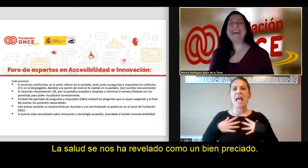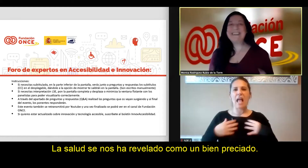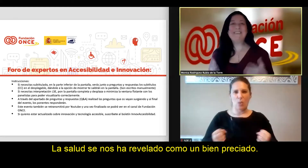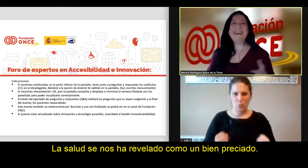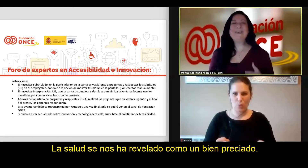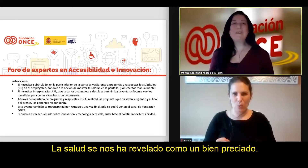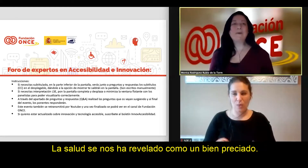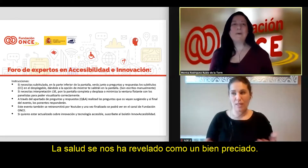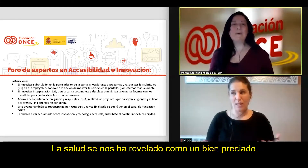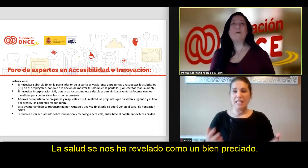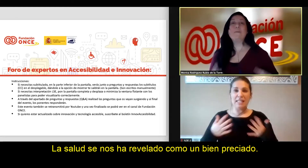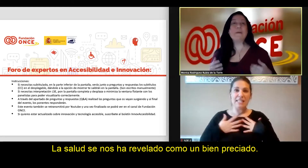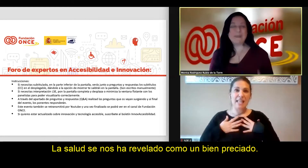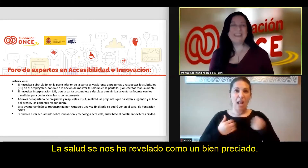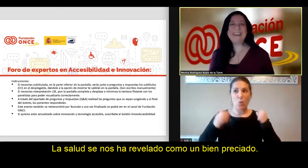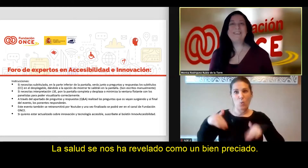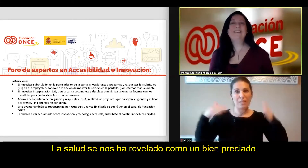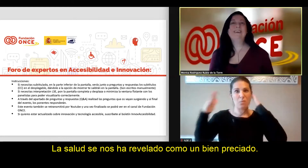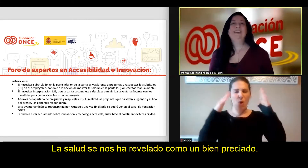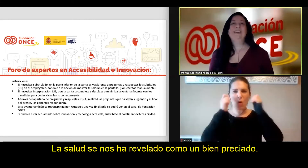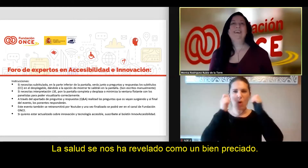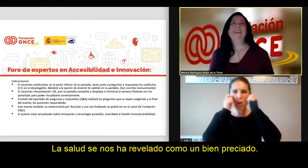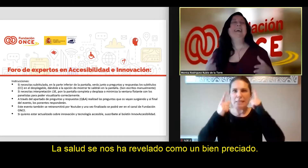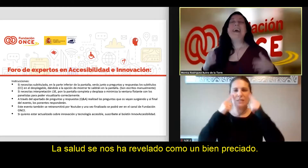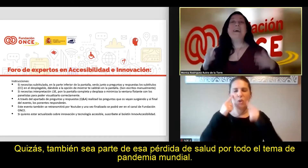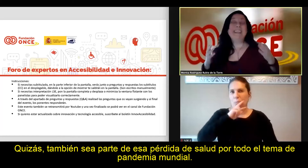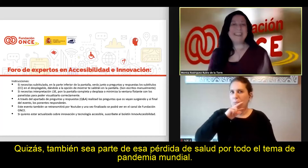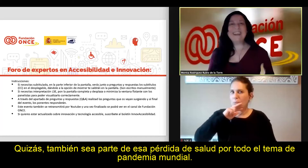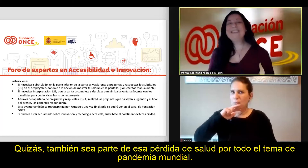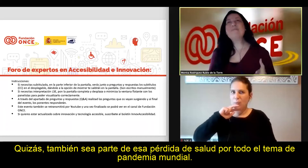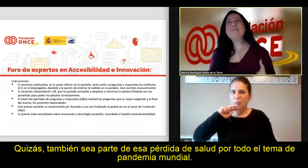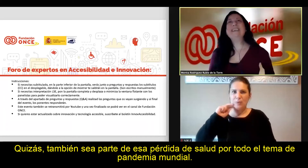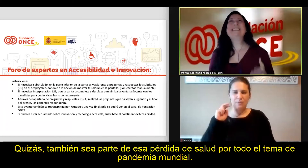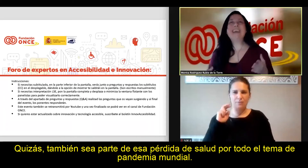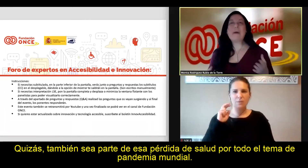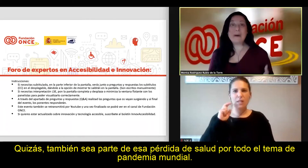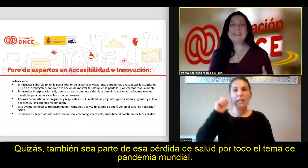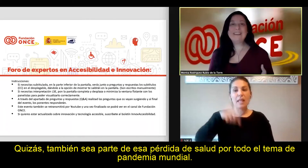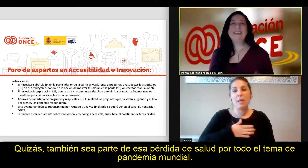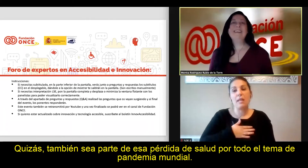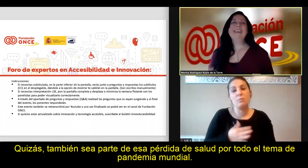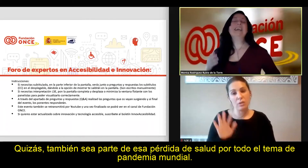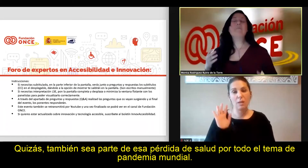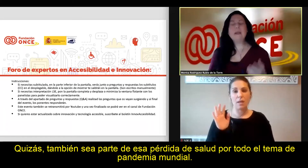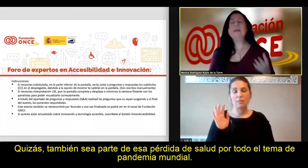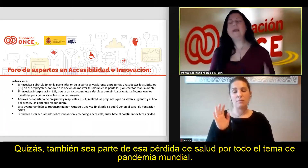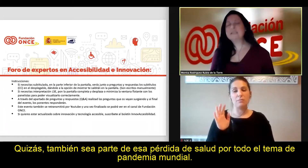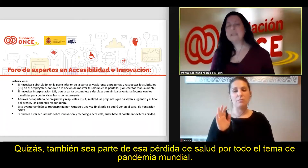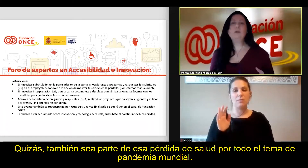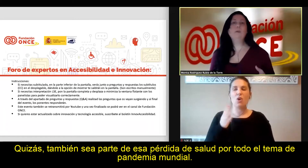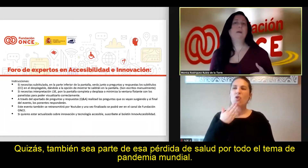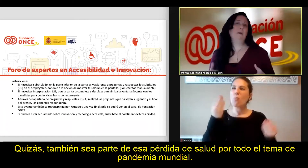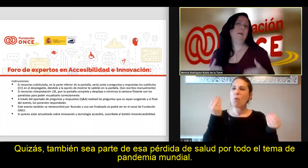ha revelado como un bien preciado. Quizás también sea parte de esa pérdida de